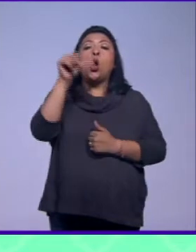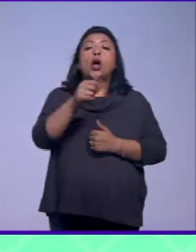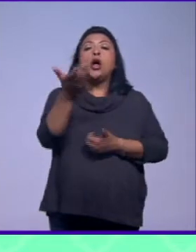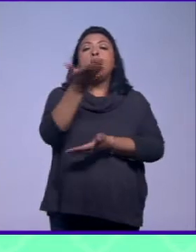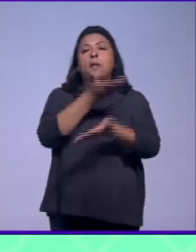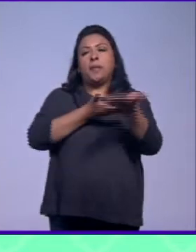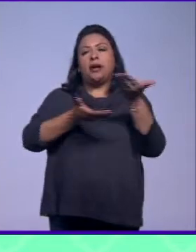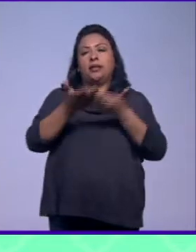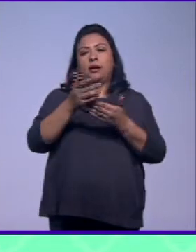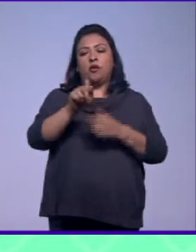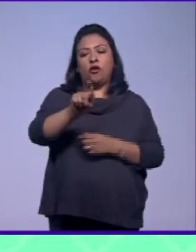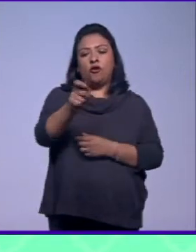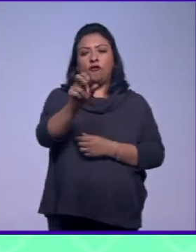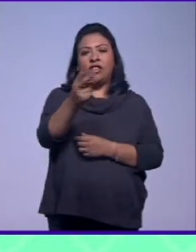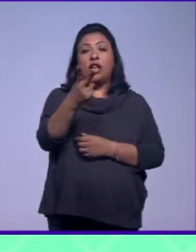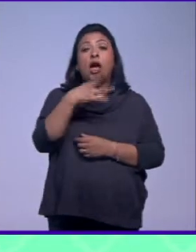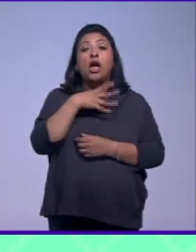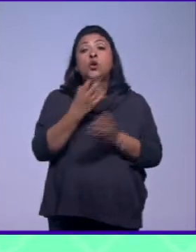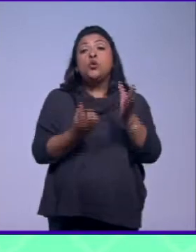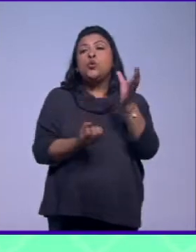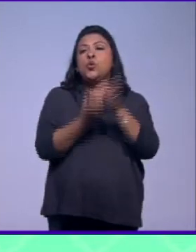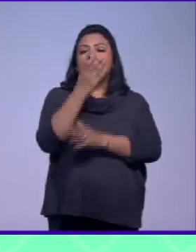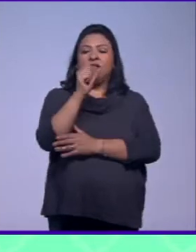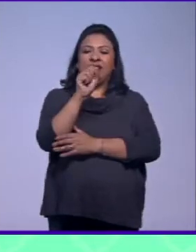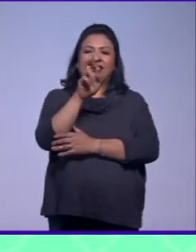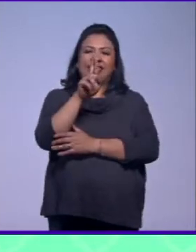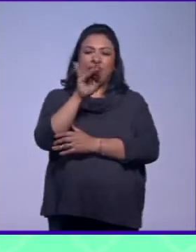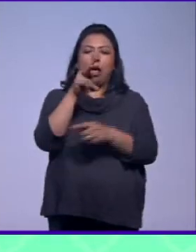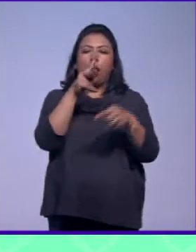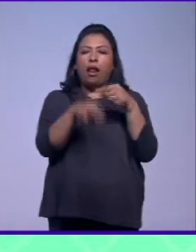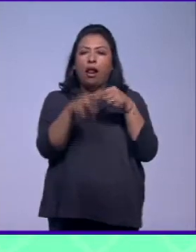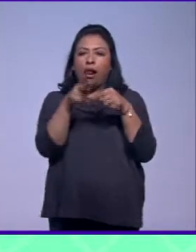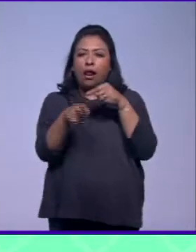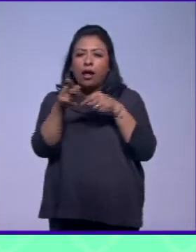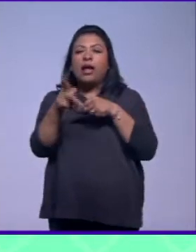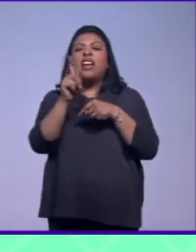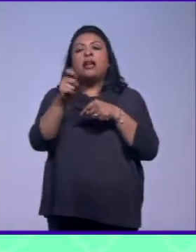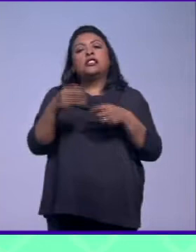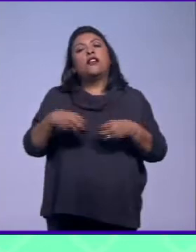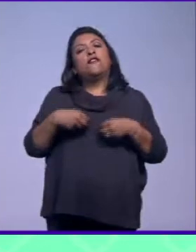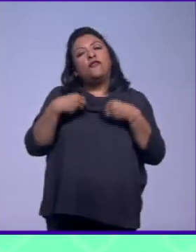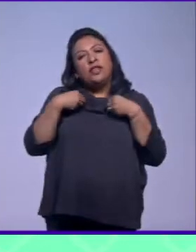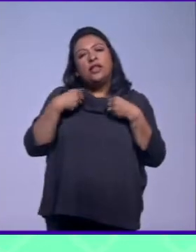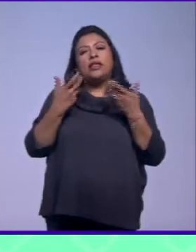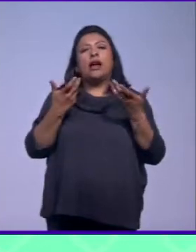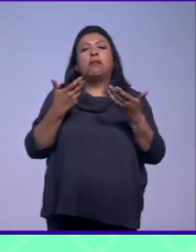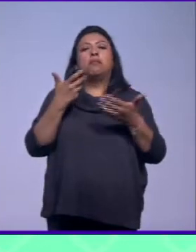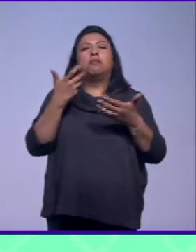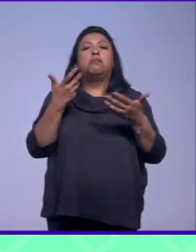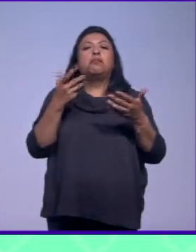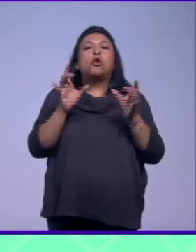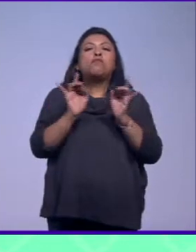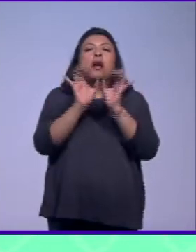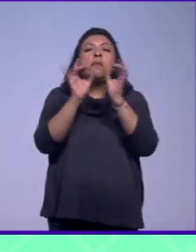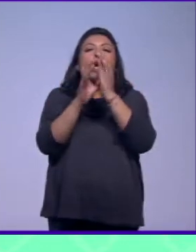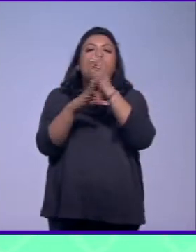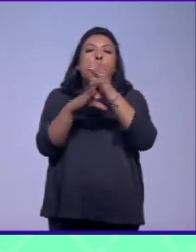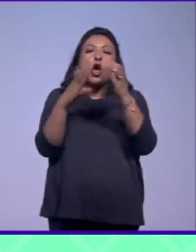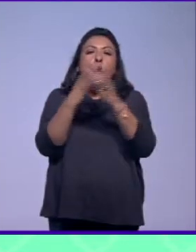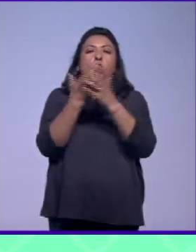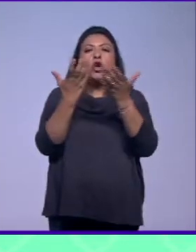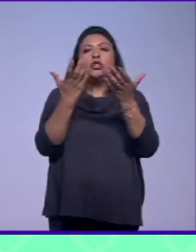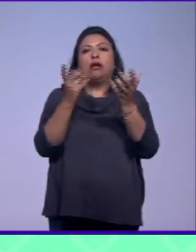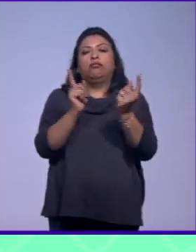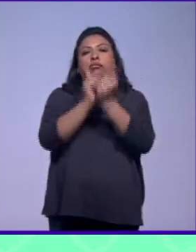canal 22 se estrena una serie una serie que tiene que ver con la vida la obra el paso los encuentros y particularmente los